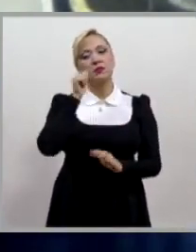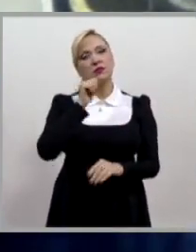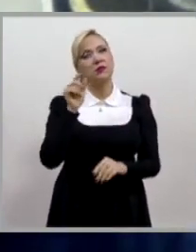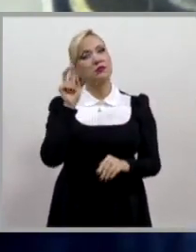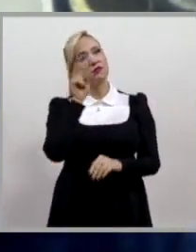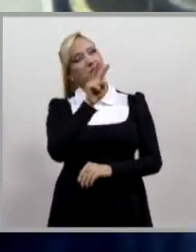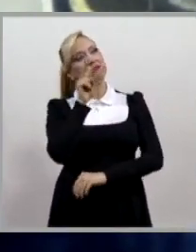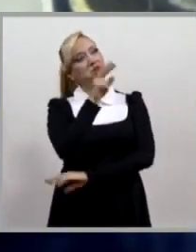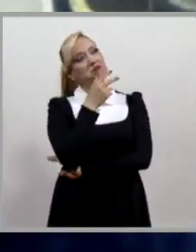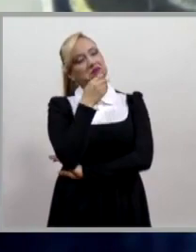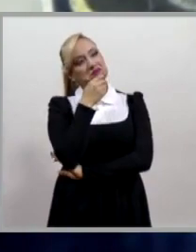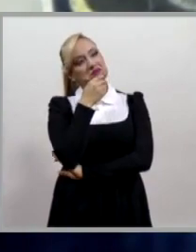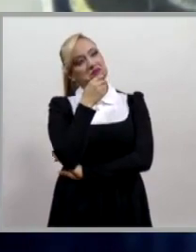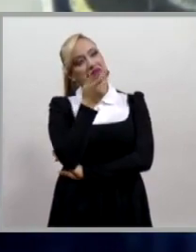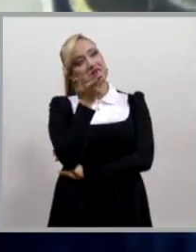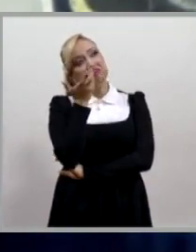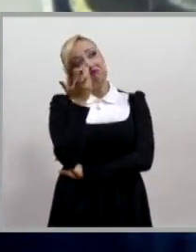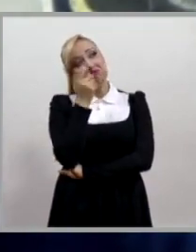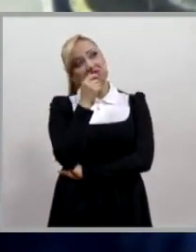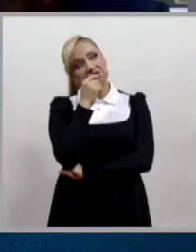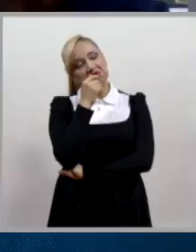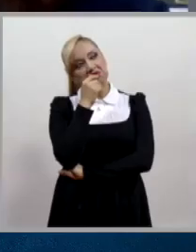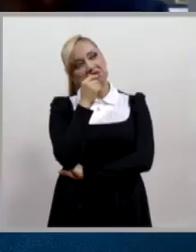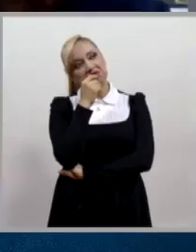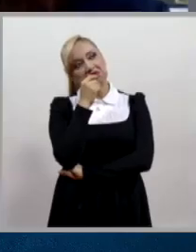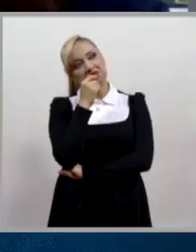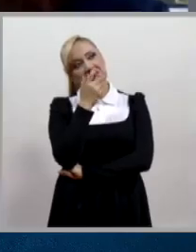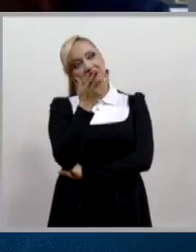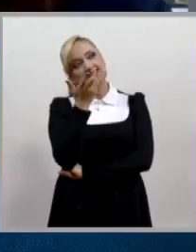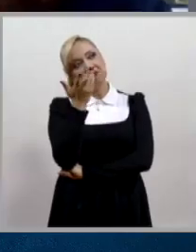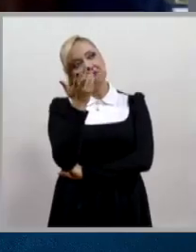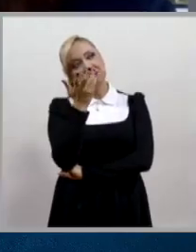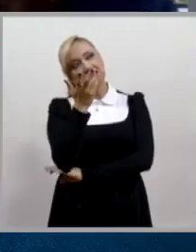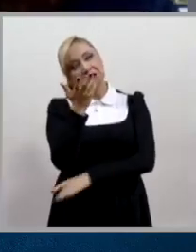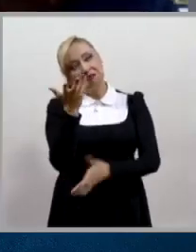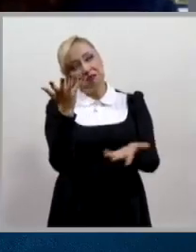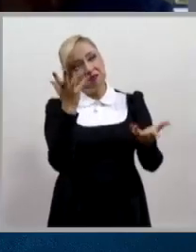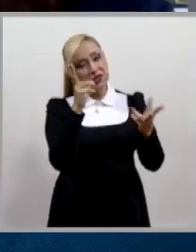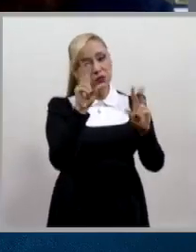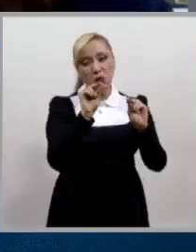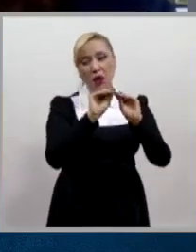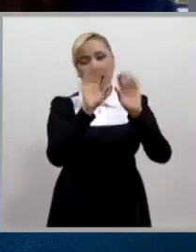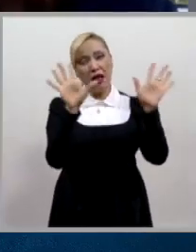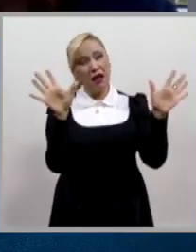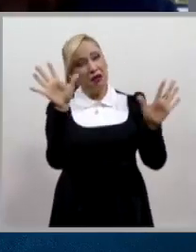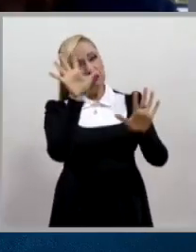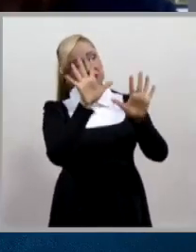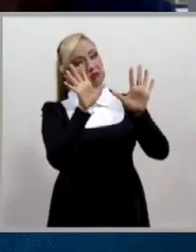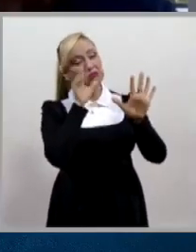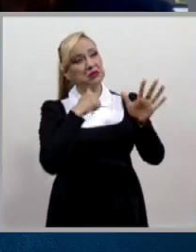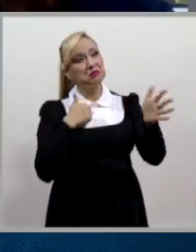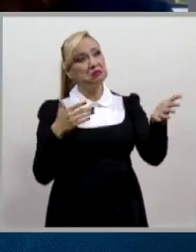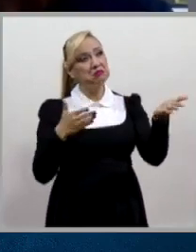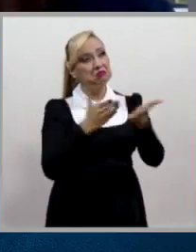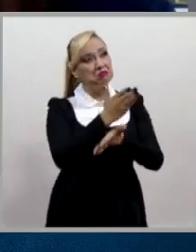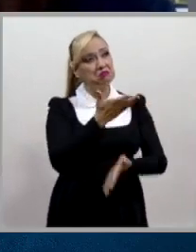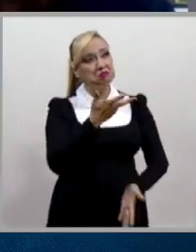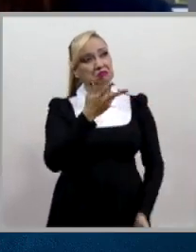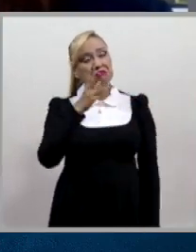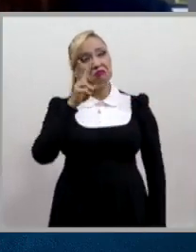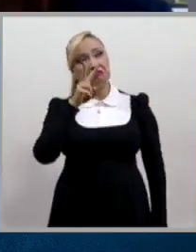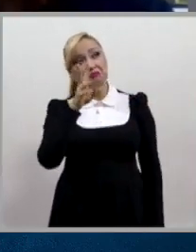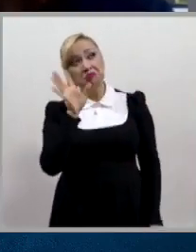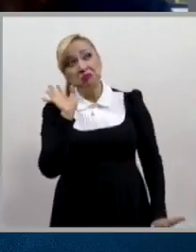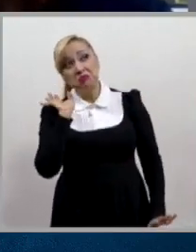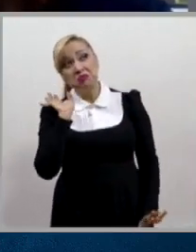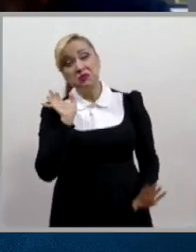la población como esa instancia que estaba pues casi difusa, como inalcanzable, no era vista, se sabía que